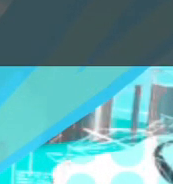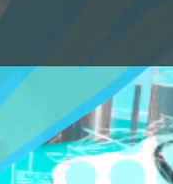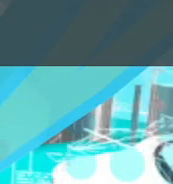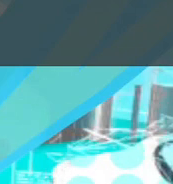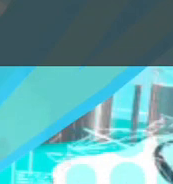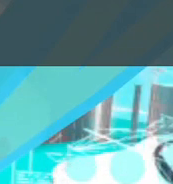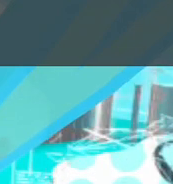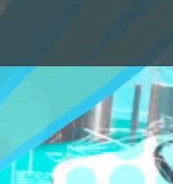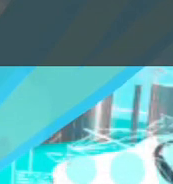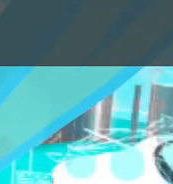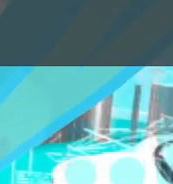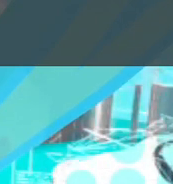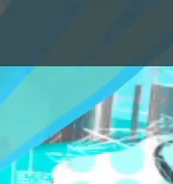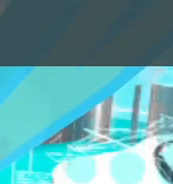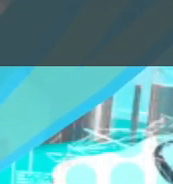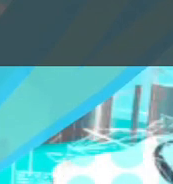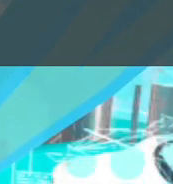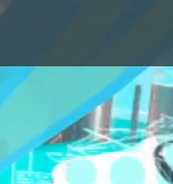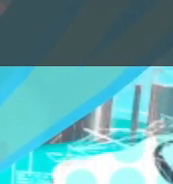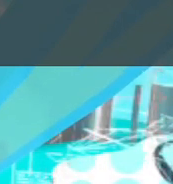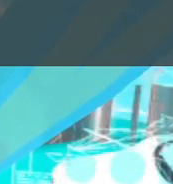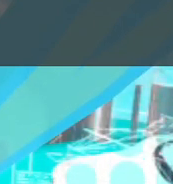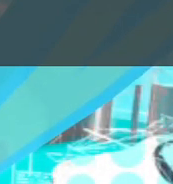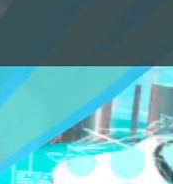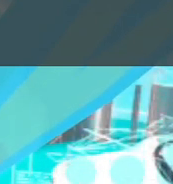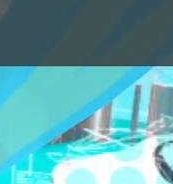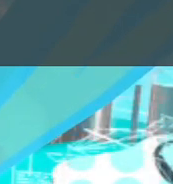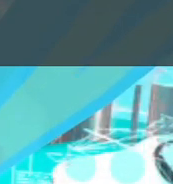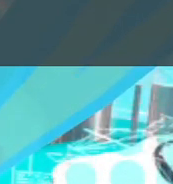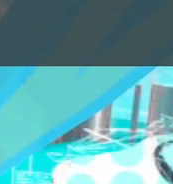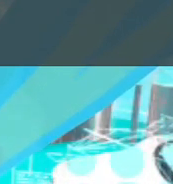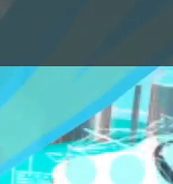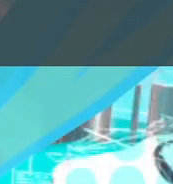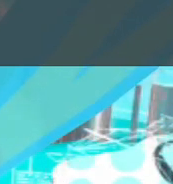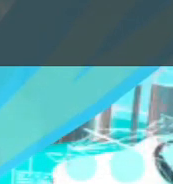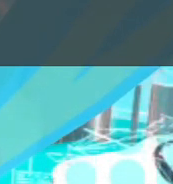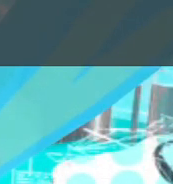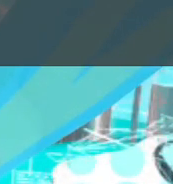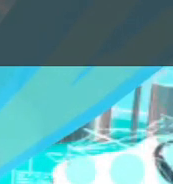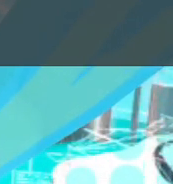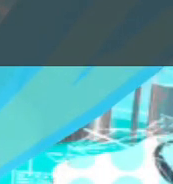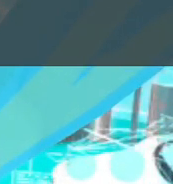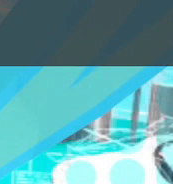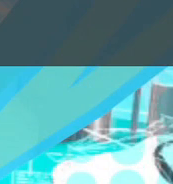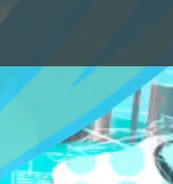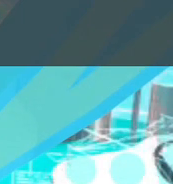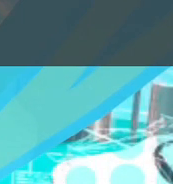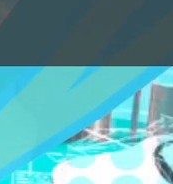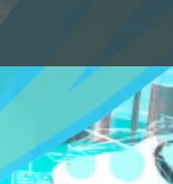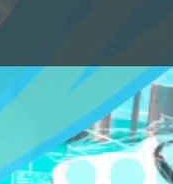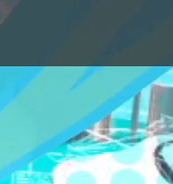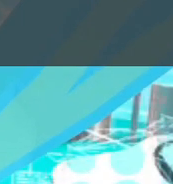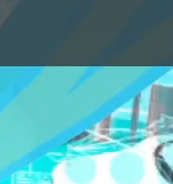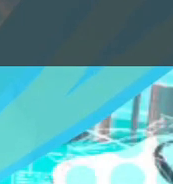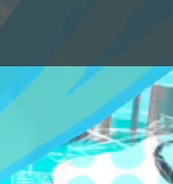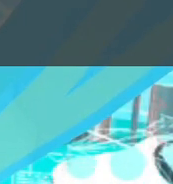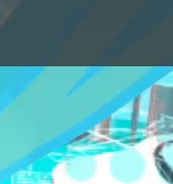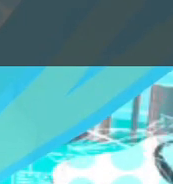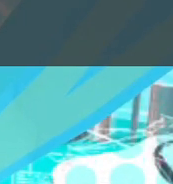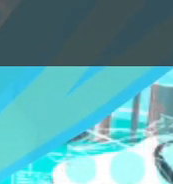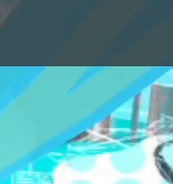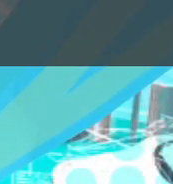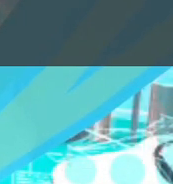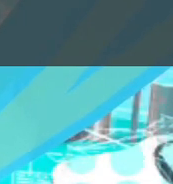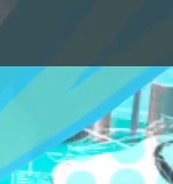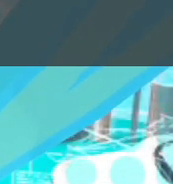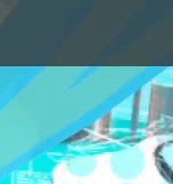un papel protagónico en esta materia y todo lo que tiene que ver con reorganización vial y demás. Entonces, podría ser que haya más